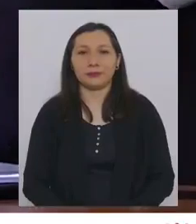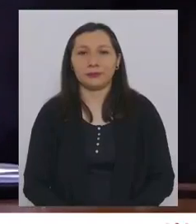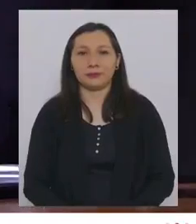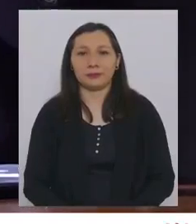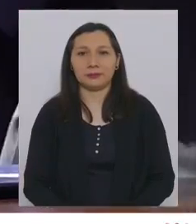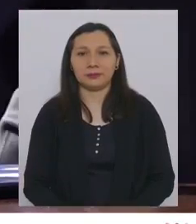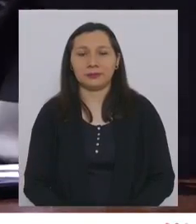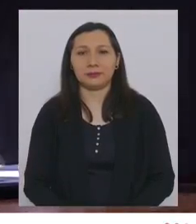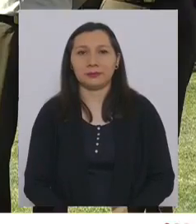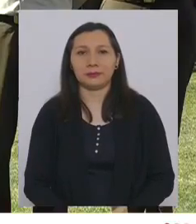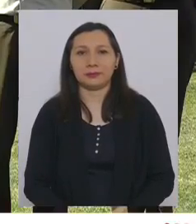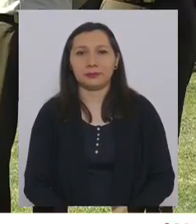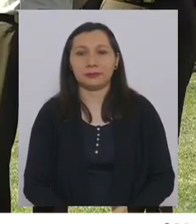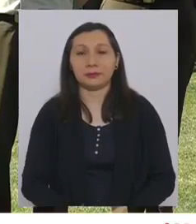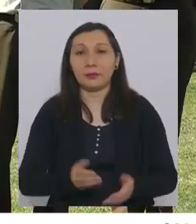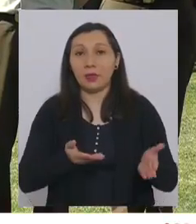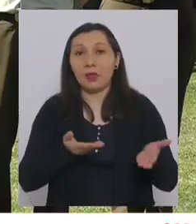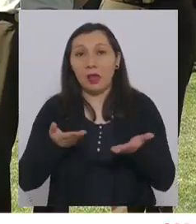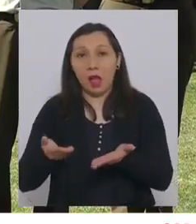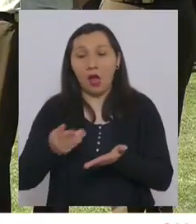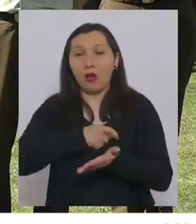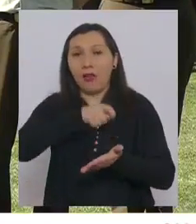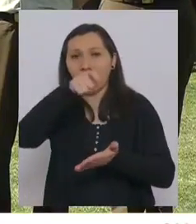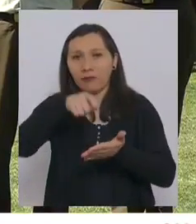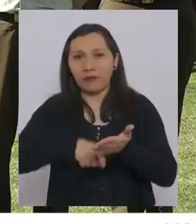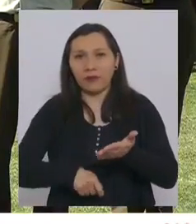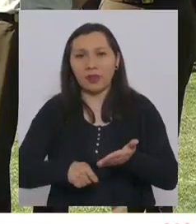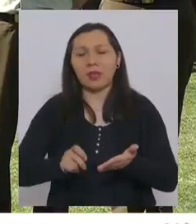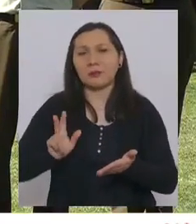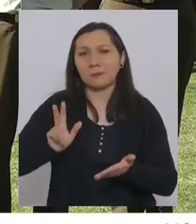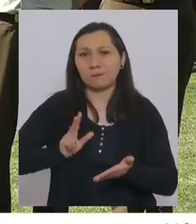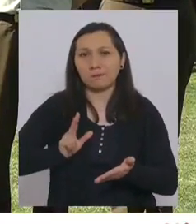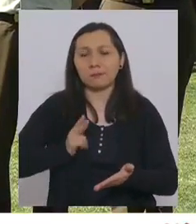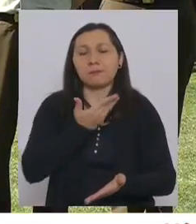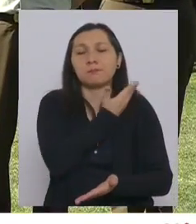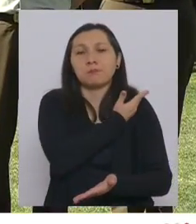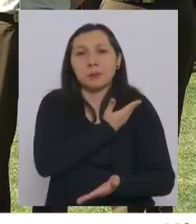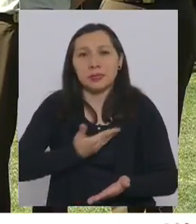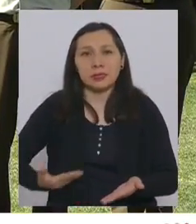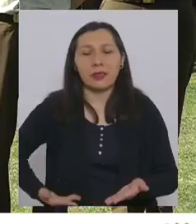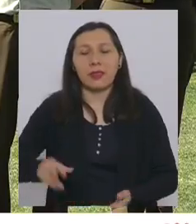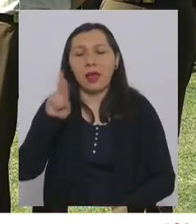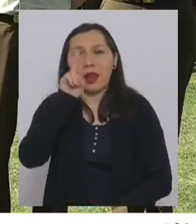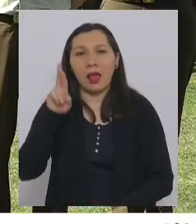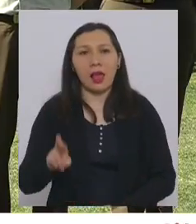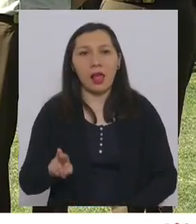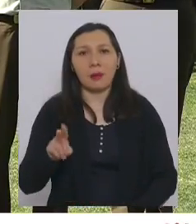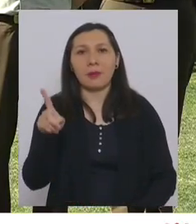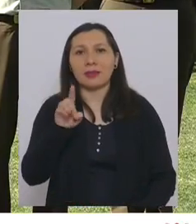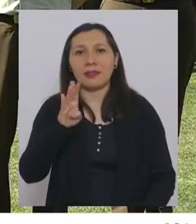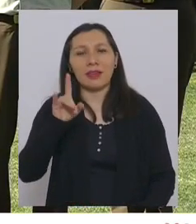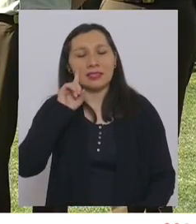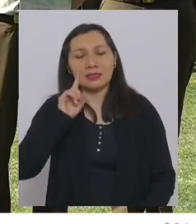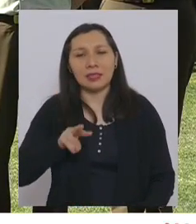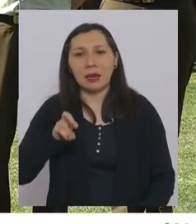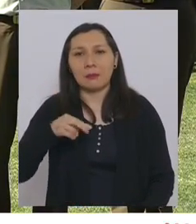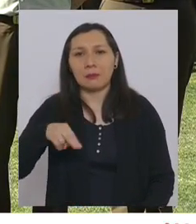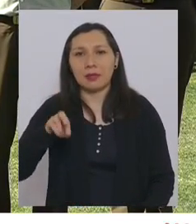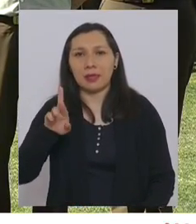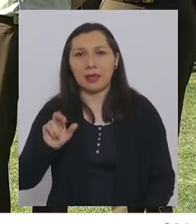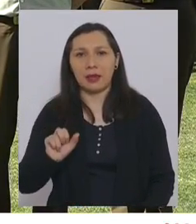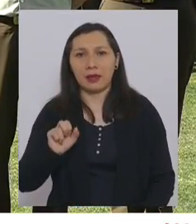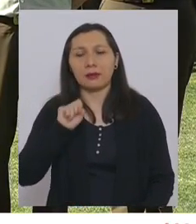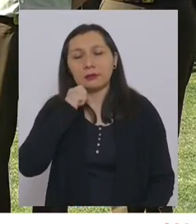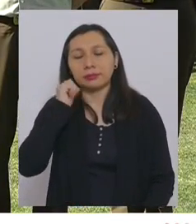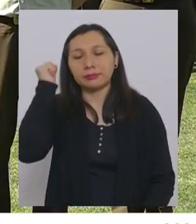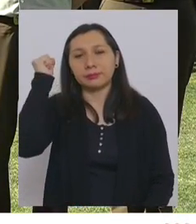están actualmente en ejercicio. Ha repasado además los diferentes avances que se han hecho en materia de reforma y